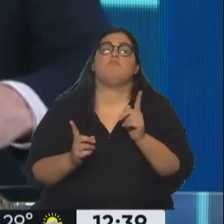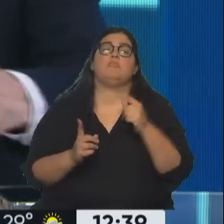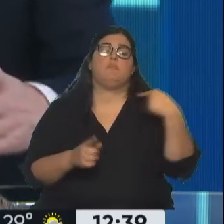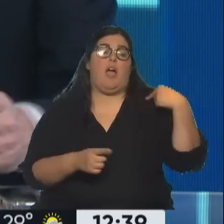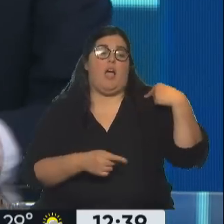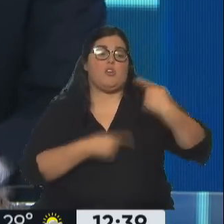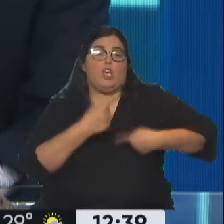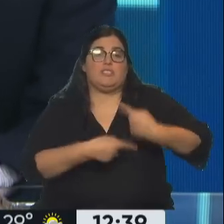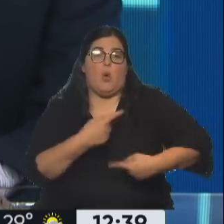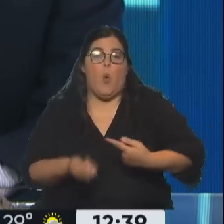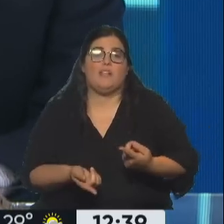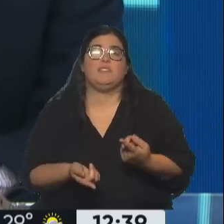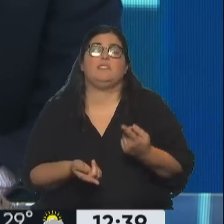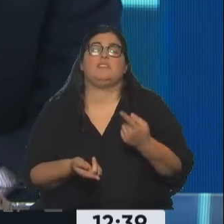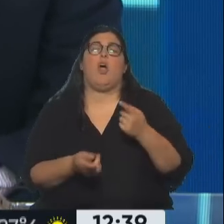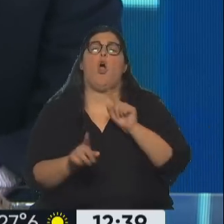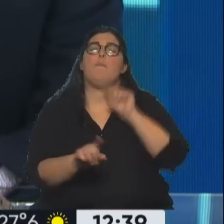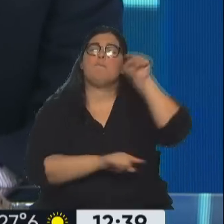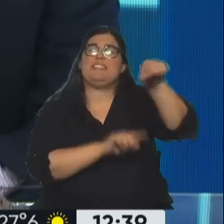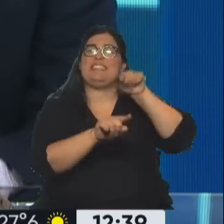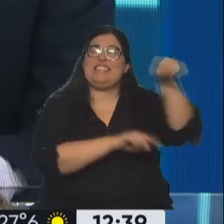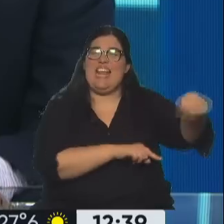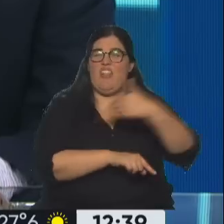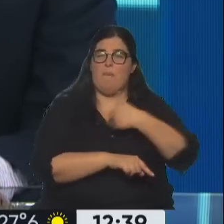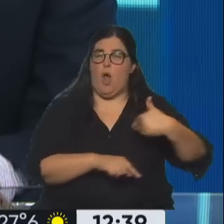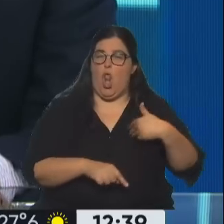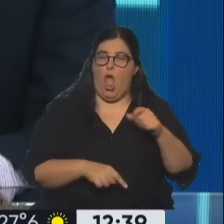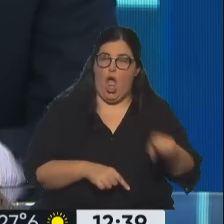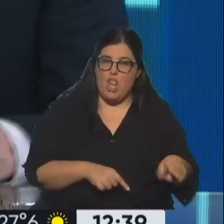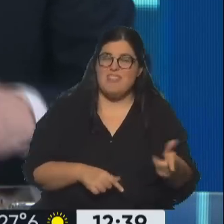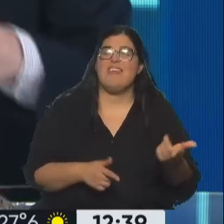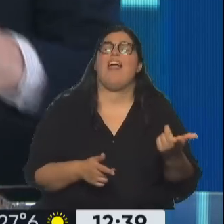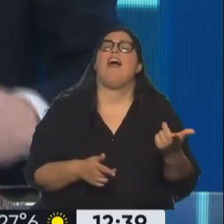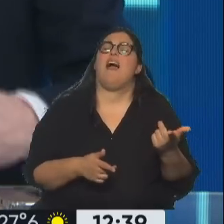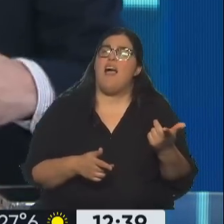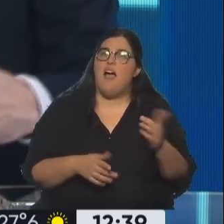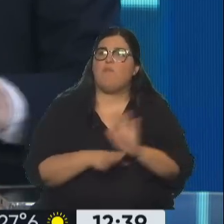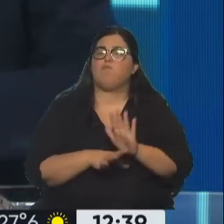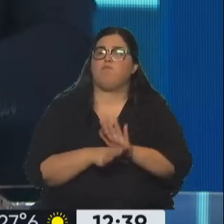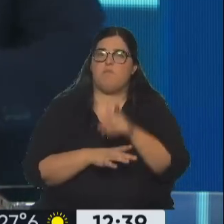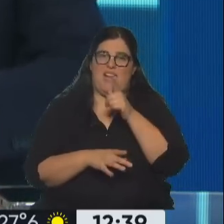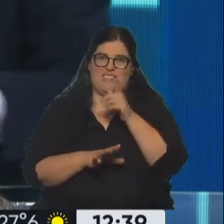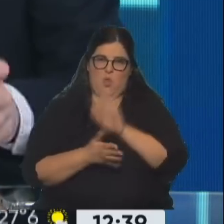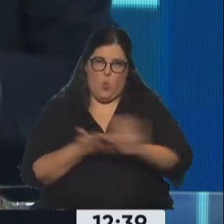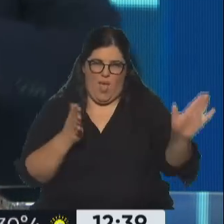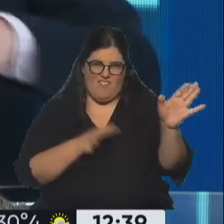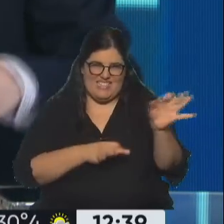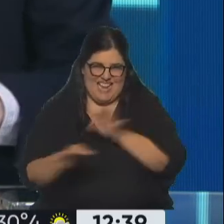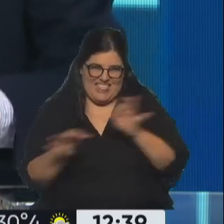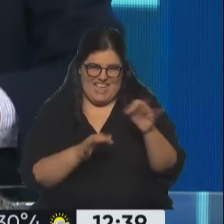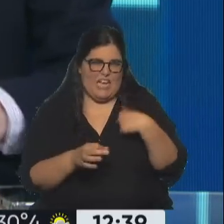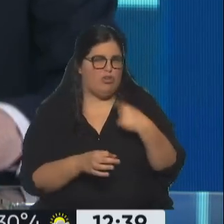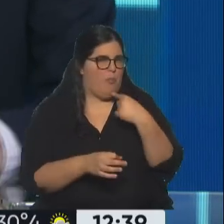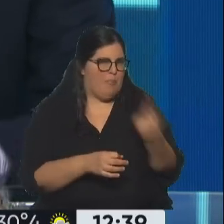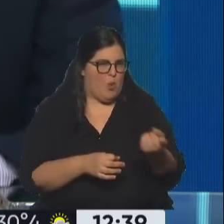consecuencia, digamos, y estos misiles que cayeron en Polonia, hasta dónde también no tienen que ver con una suerte de nueva estrategia, y esta sería la pregunta, digamos, ¿hay